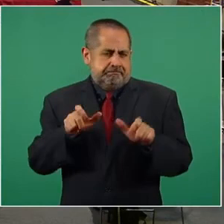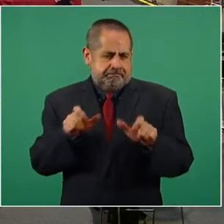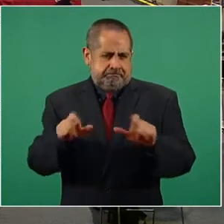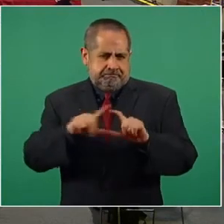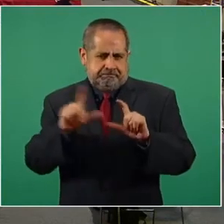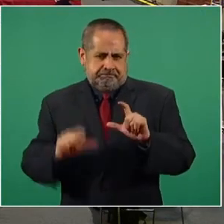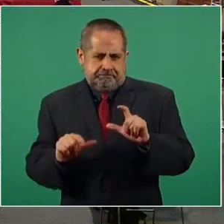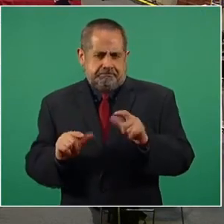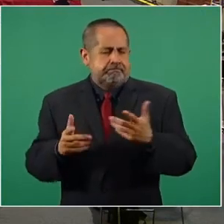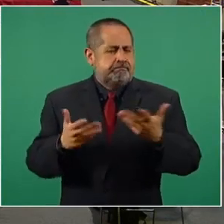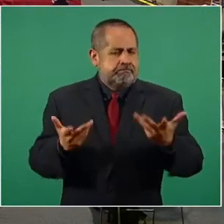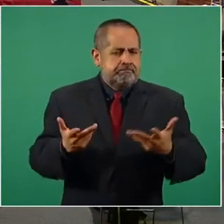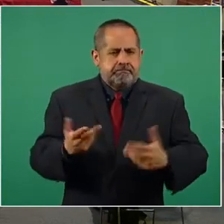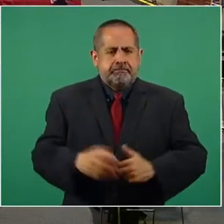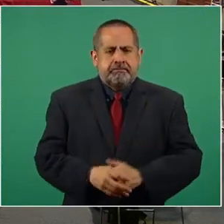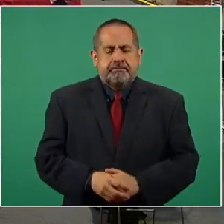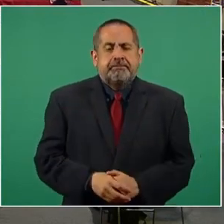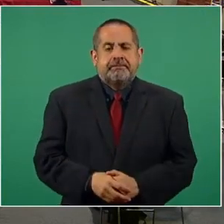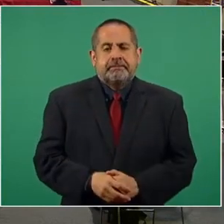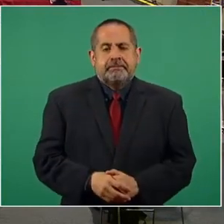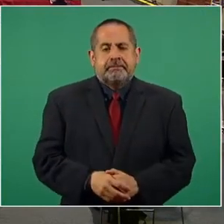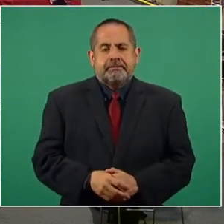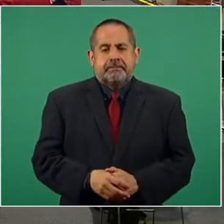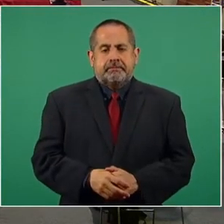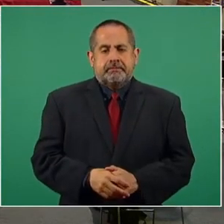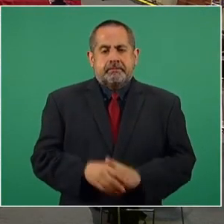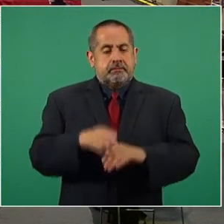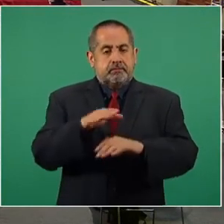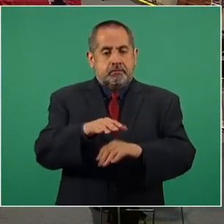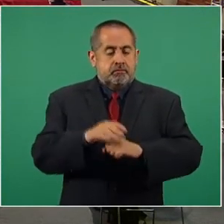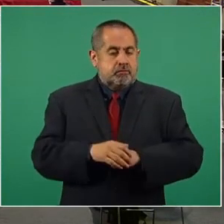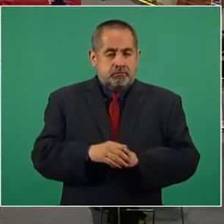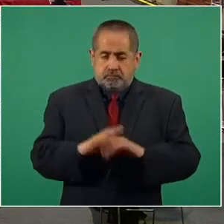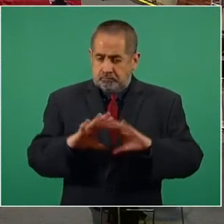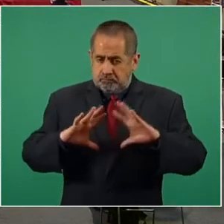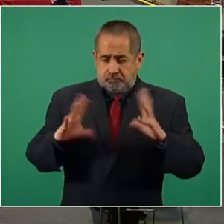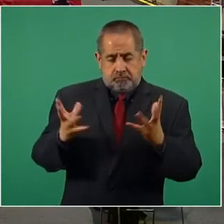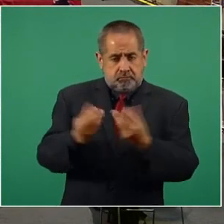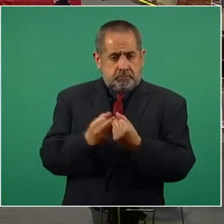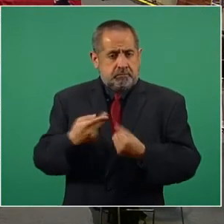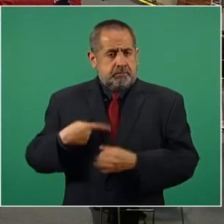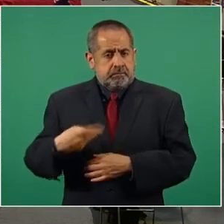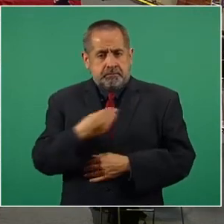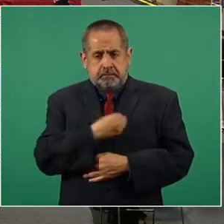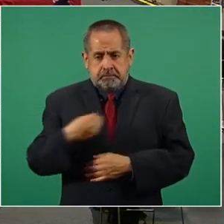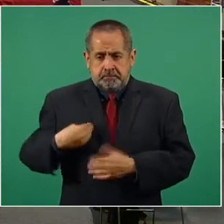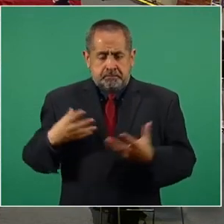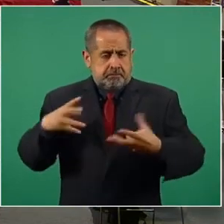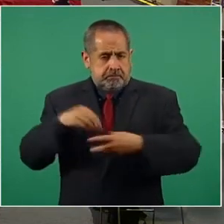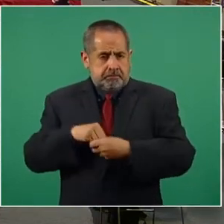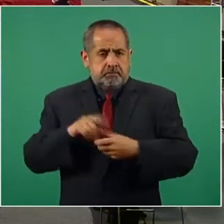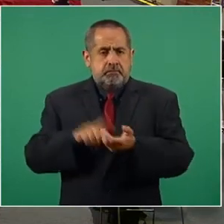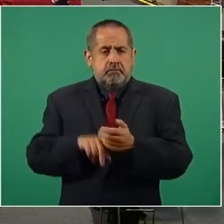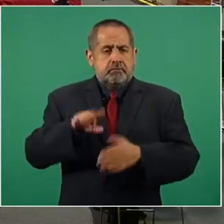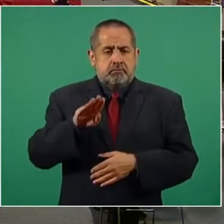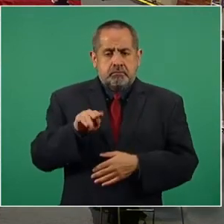el momento. Adelante. En cuestión de la fuerza operativa, se mantiene